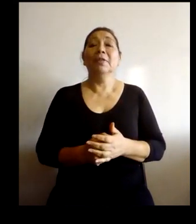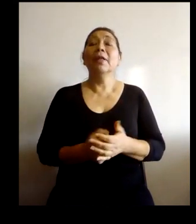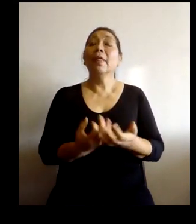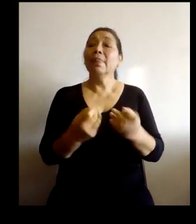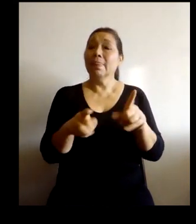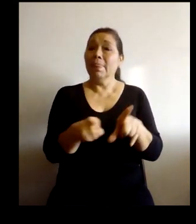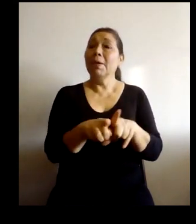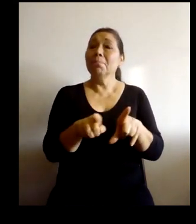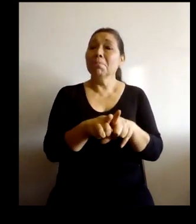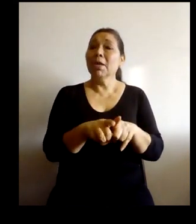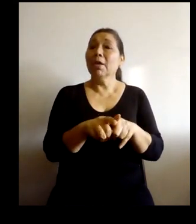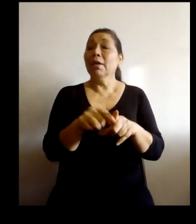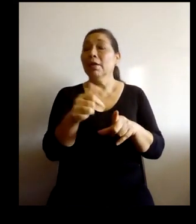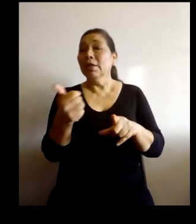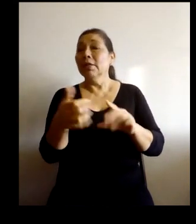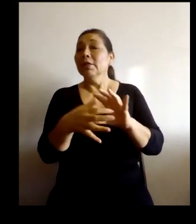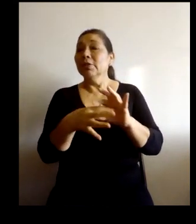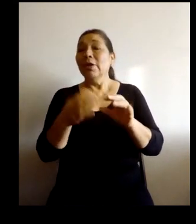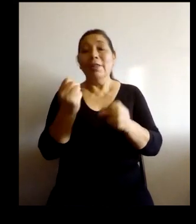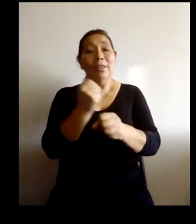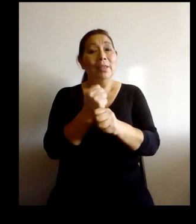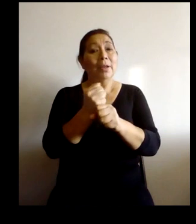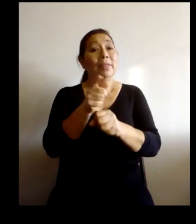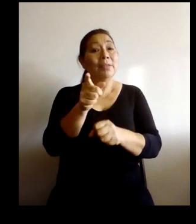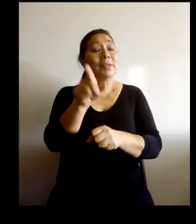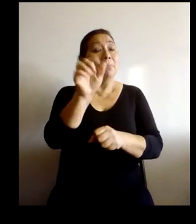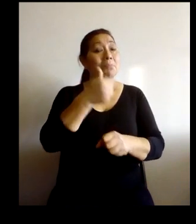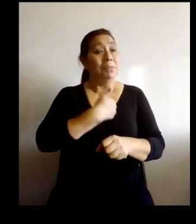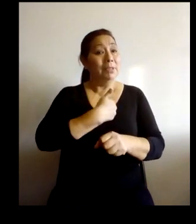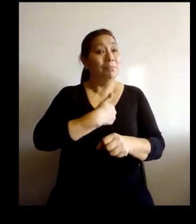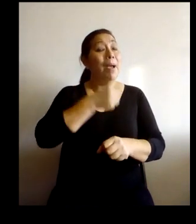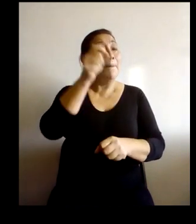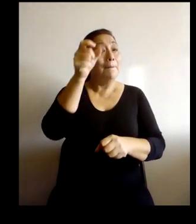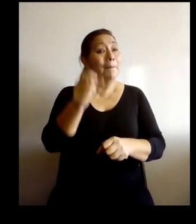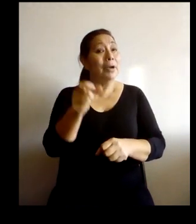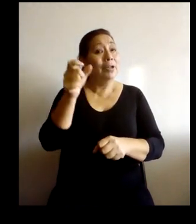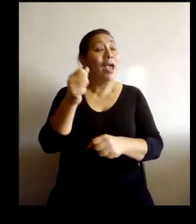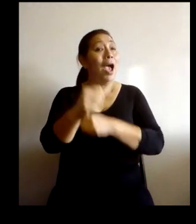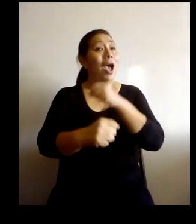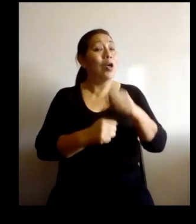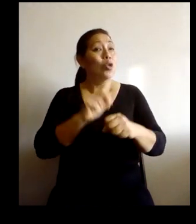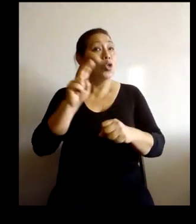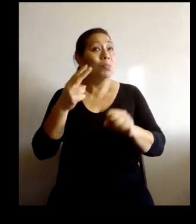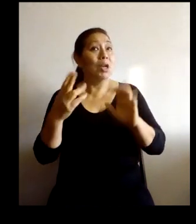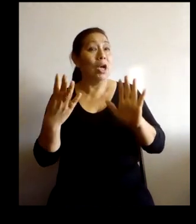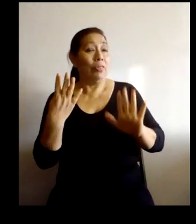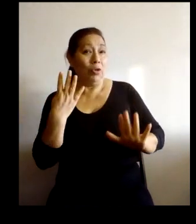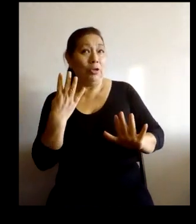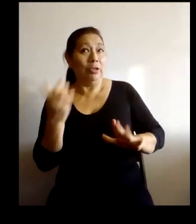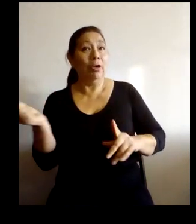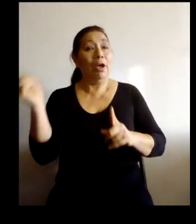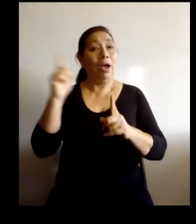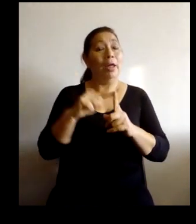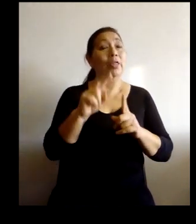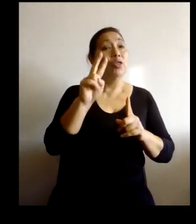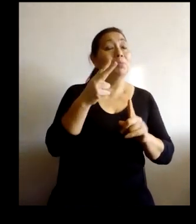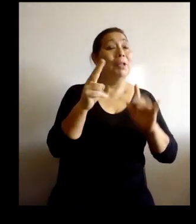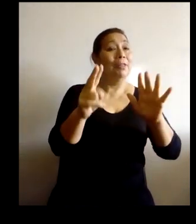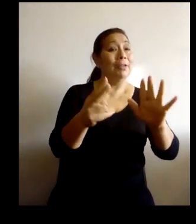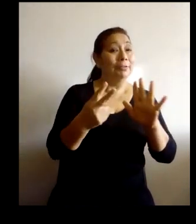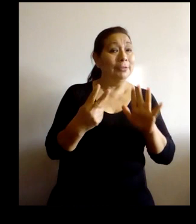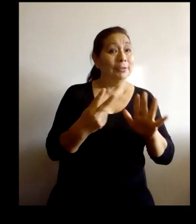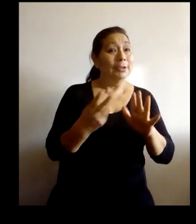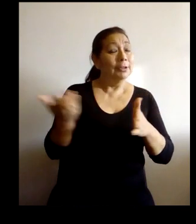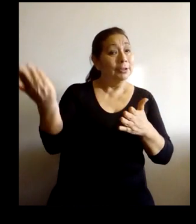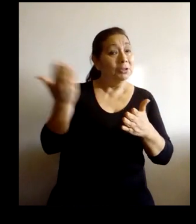y también existe en autos la historia ocupacional de esta misma persona, que desde el año 2014 hasta el año 2017, en todos